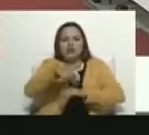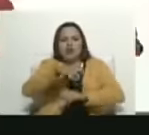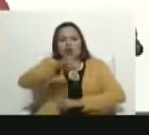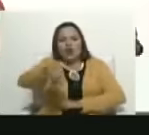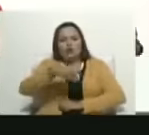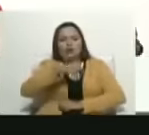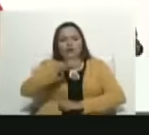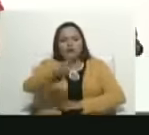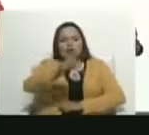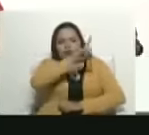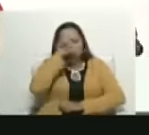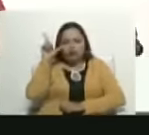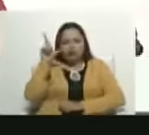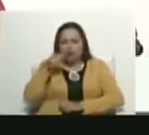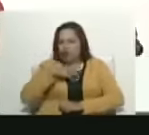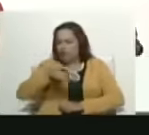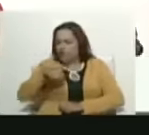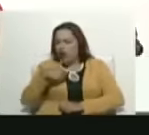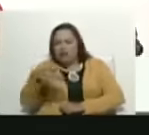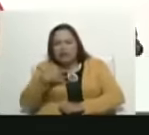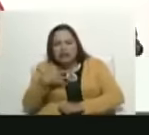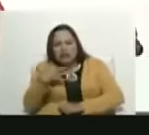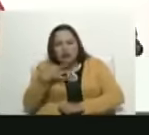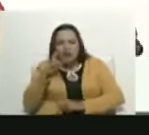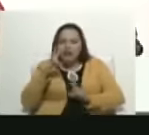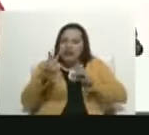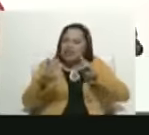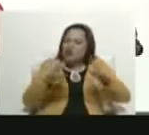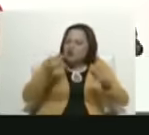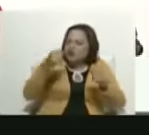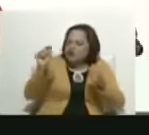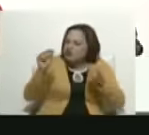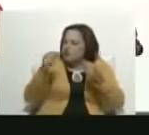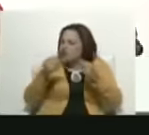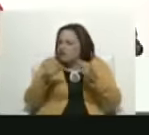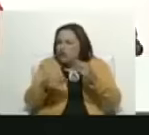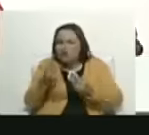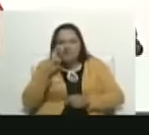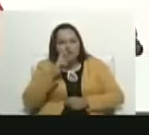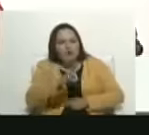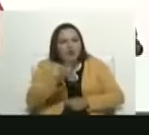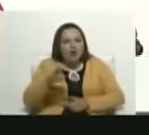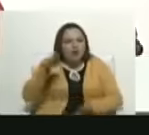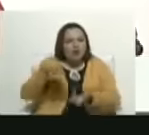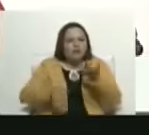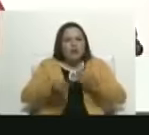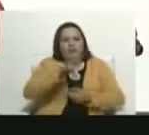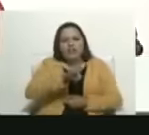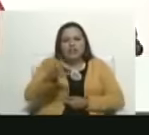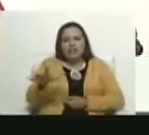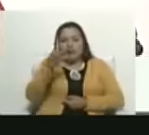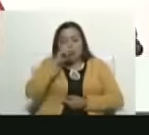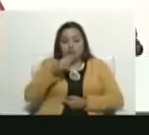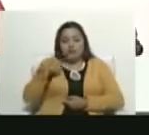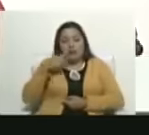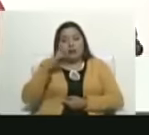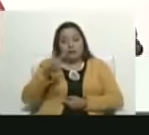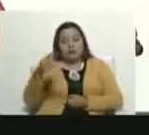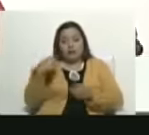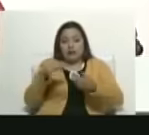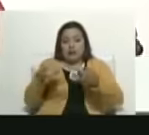uno percibe. Y ha visto cosas, ¿no? Yo he visto algunas cosas en los últimos 25 años. El